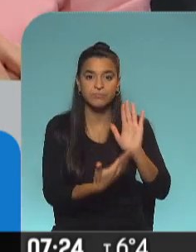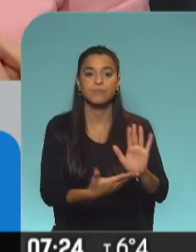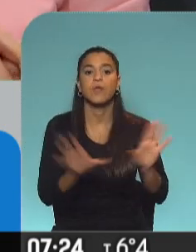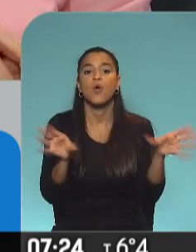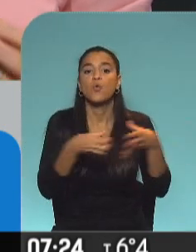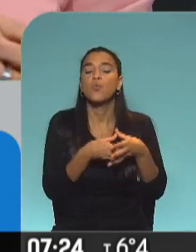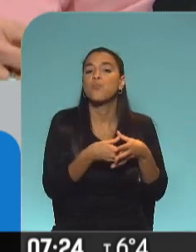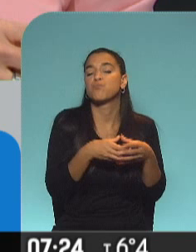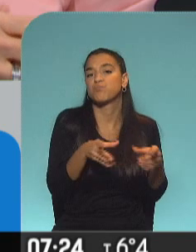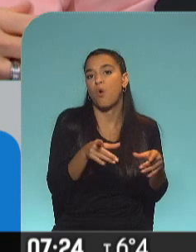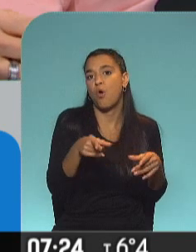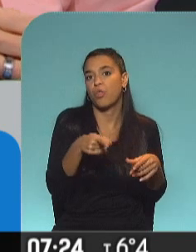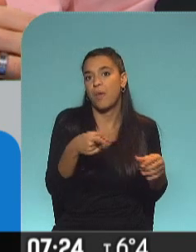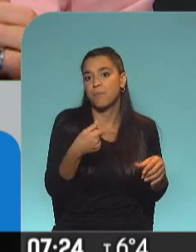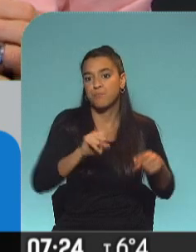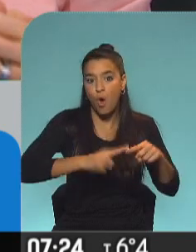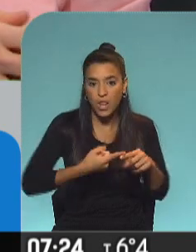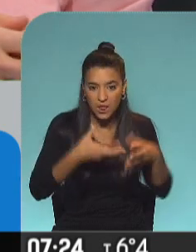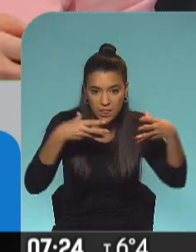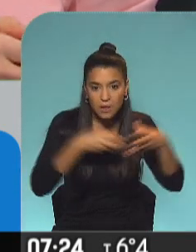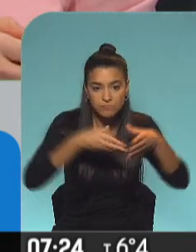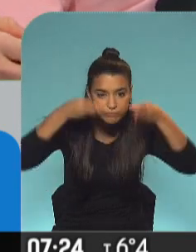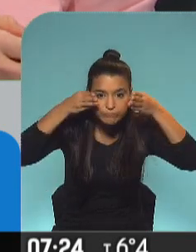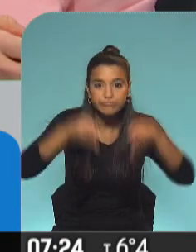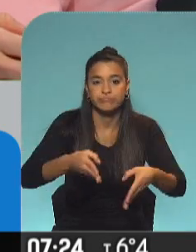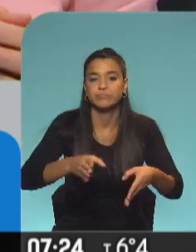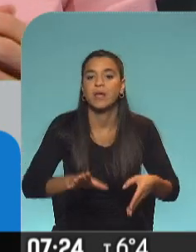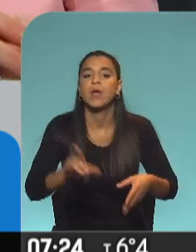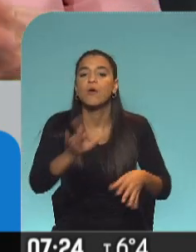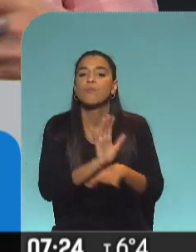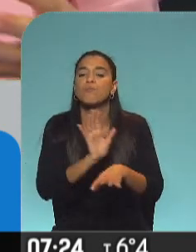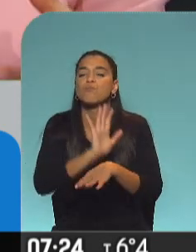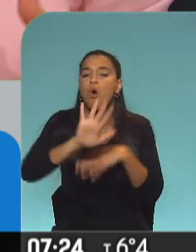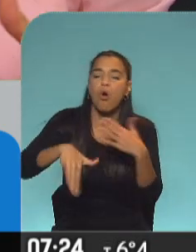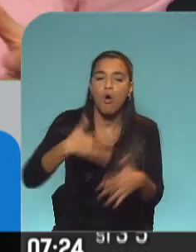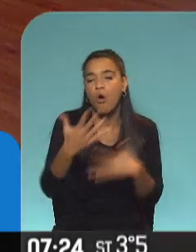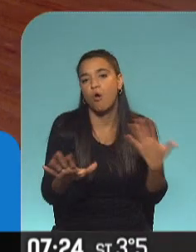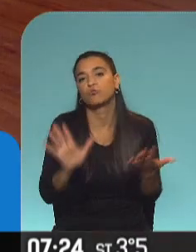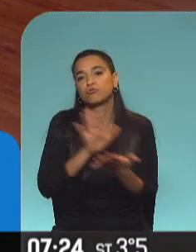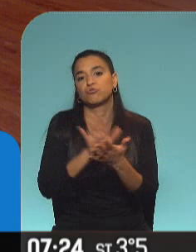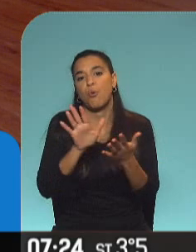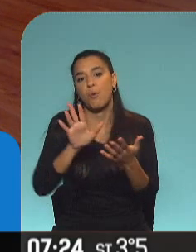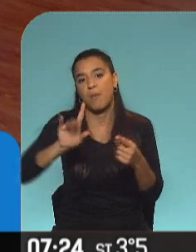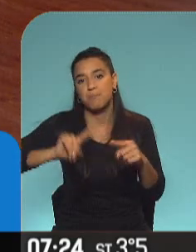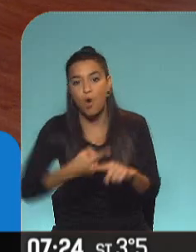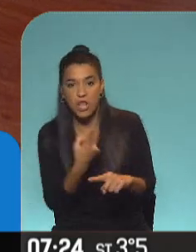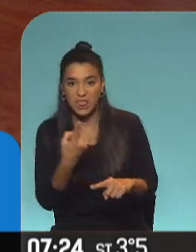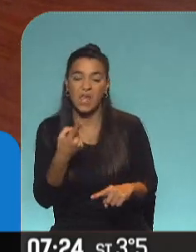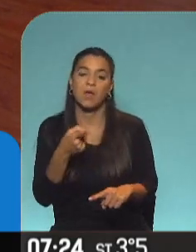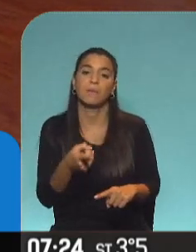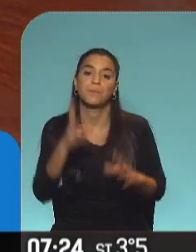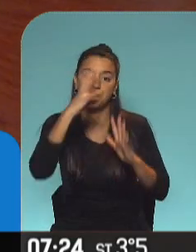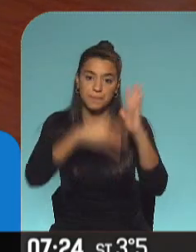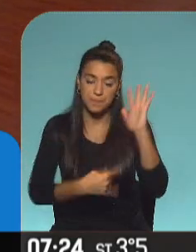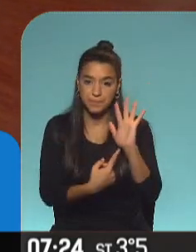del oficialismo parece enfocado en enrarecer el clima político y en el medio de este documento, hablando